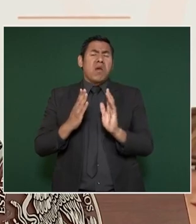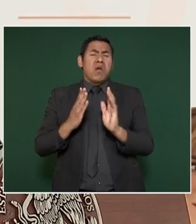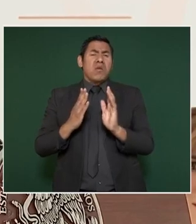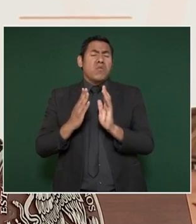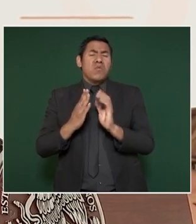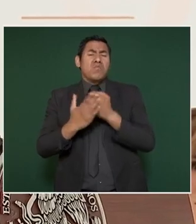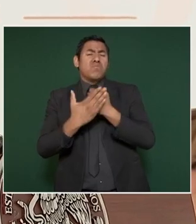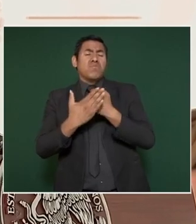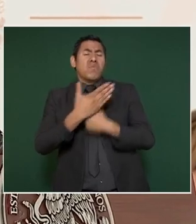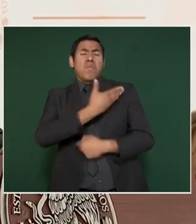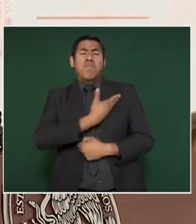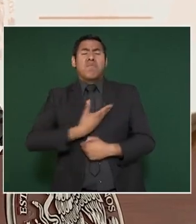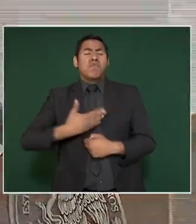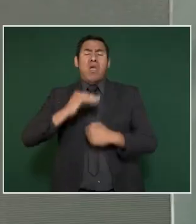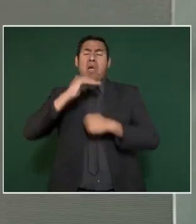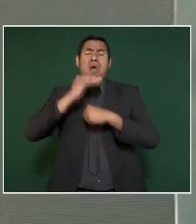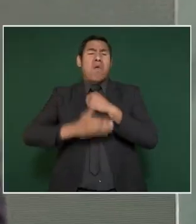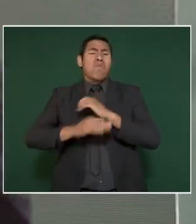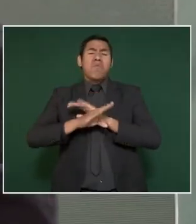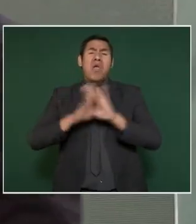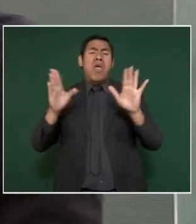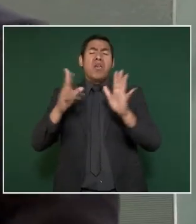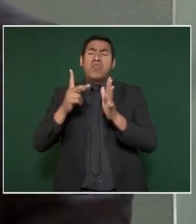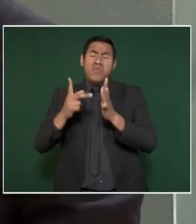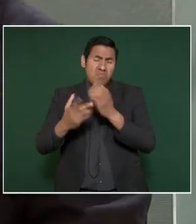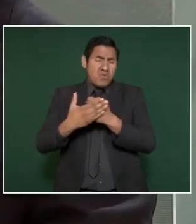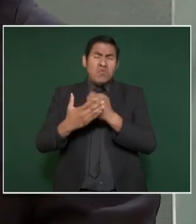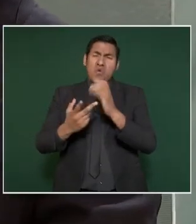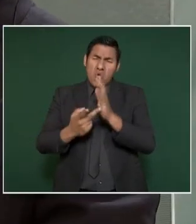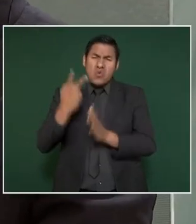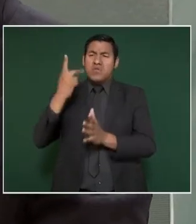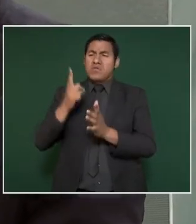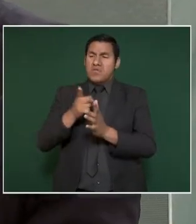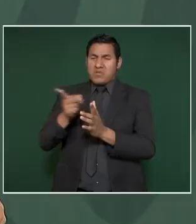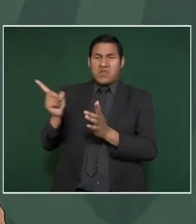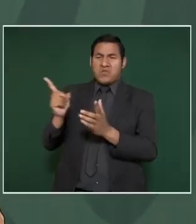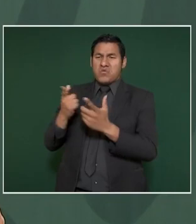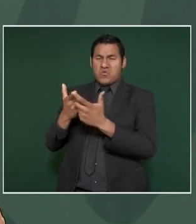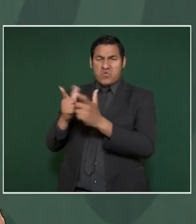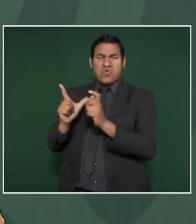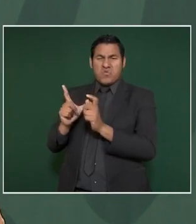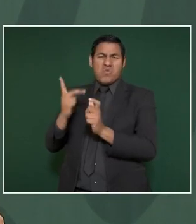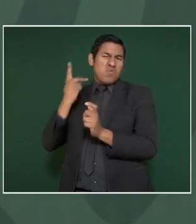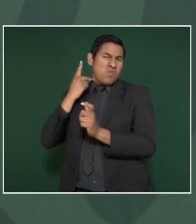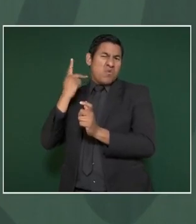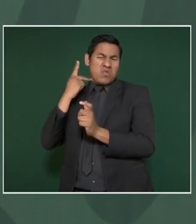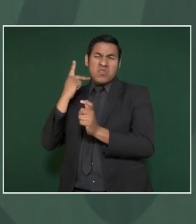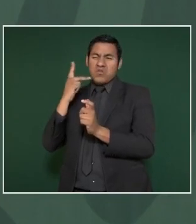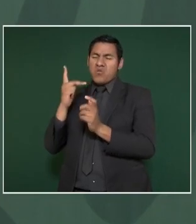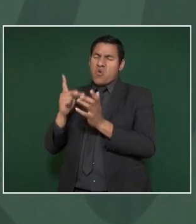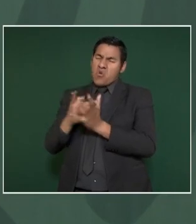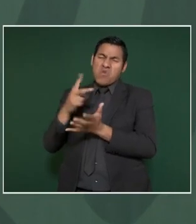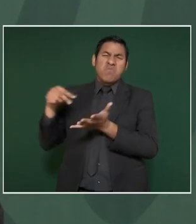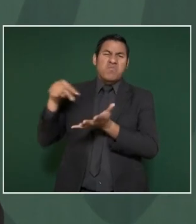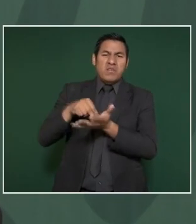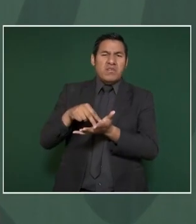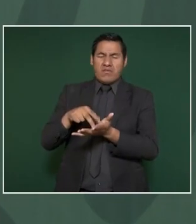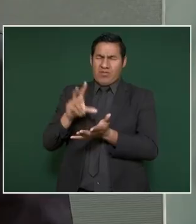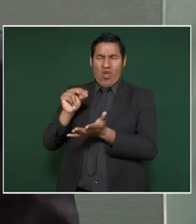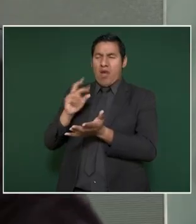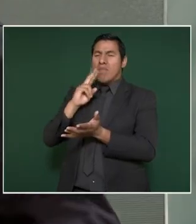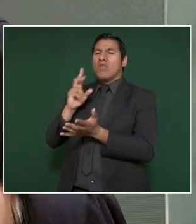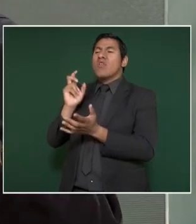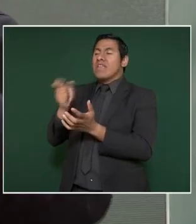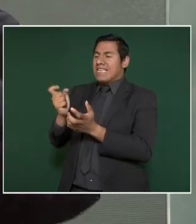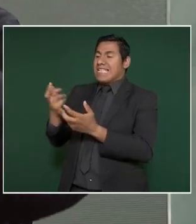regresar por sus fueros s van a regresar s queremos que regresen pero lo que se robaron